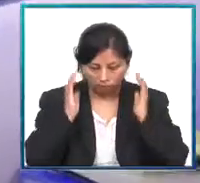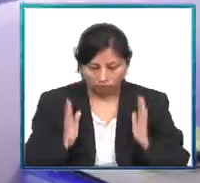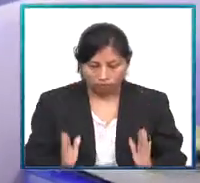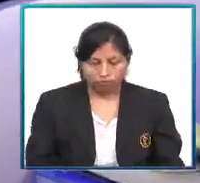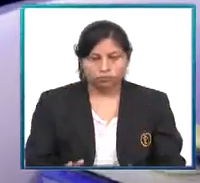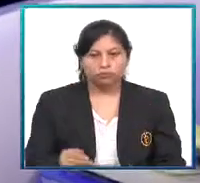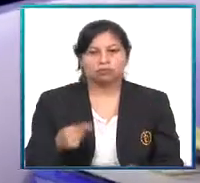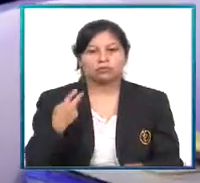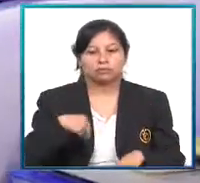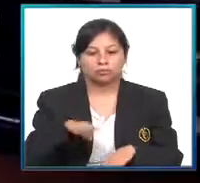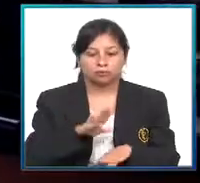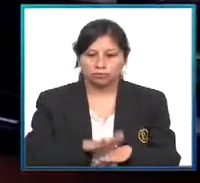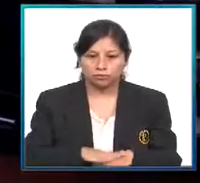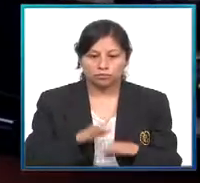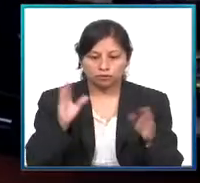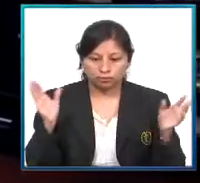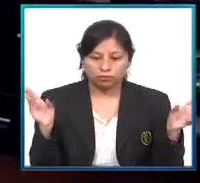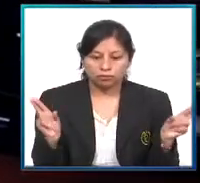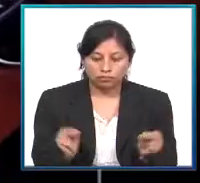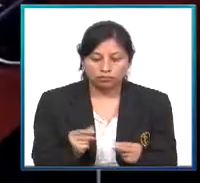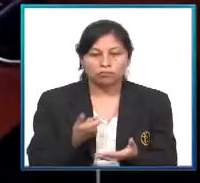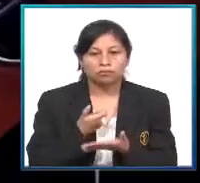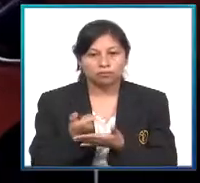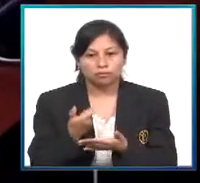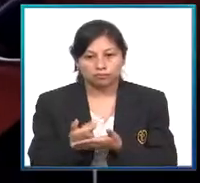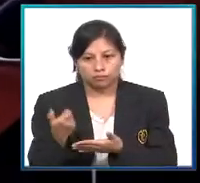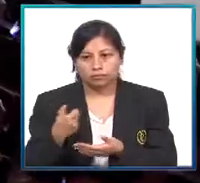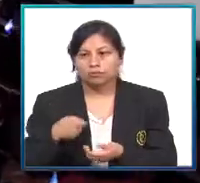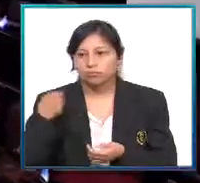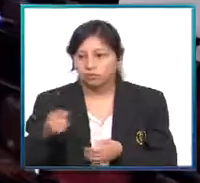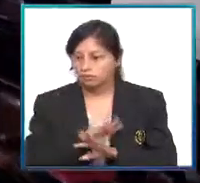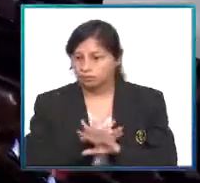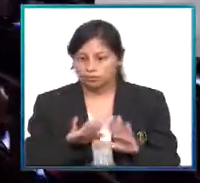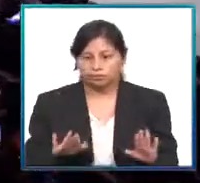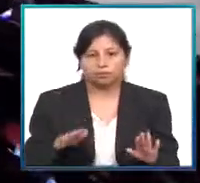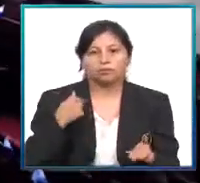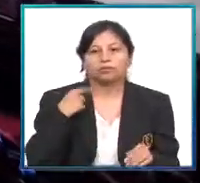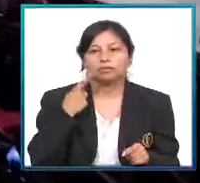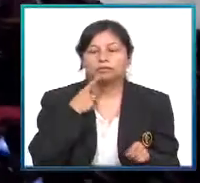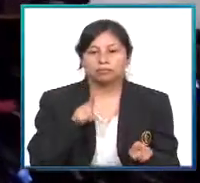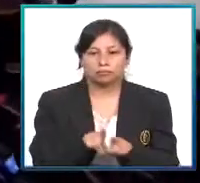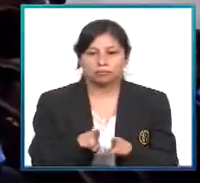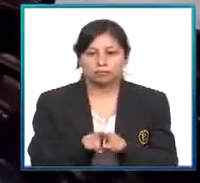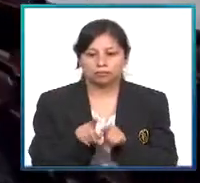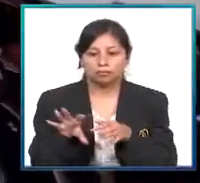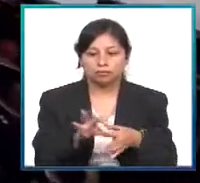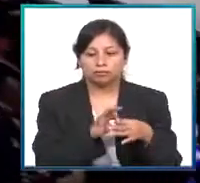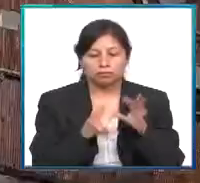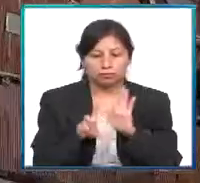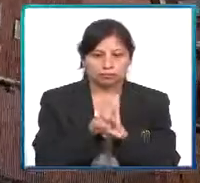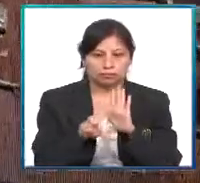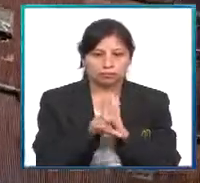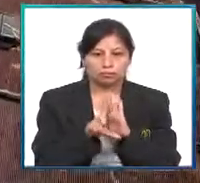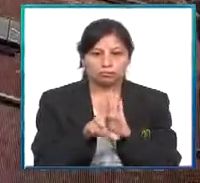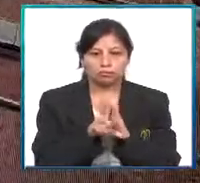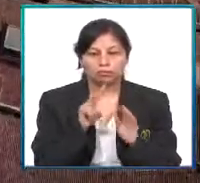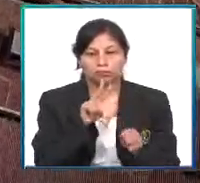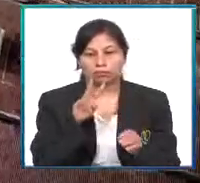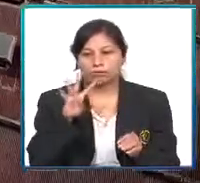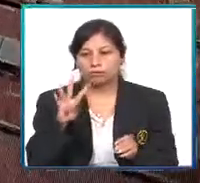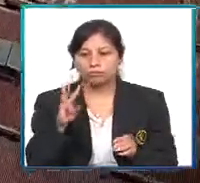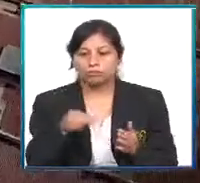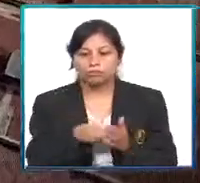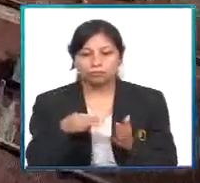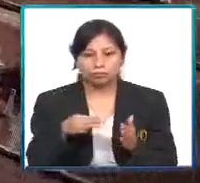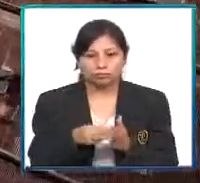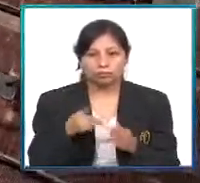ciudadana, pero sobre todo reducir el gasto en concepto de arrendamiento. Actualmente, el organismo legislativo eroga 24